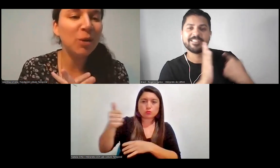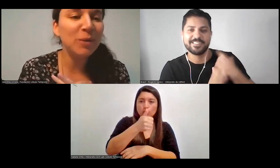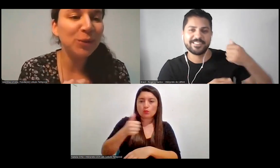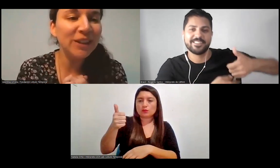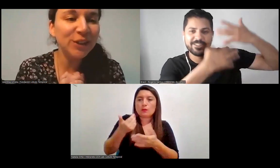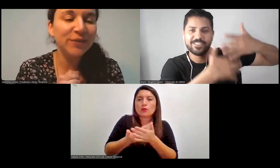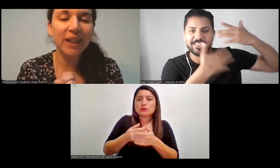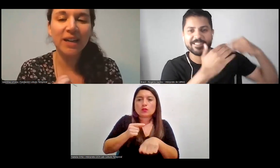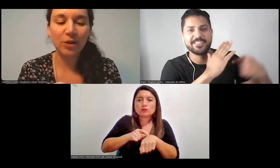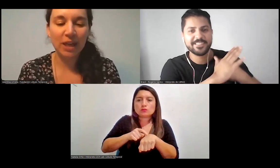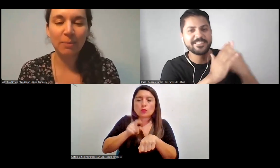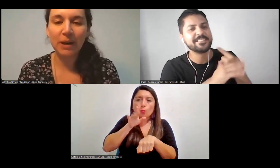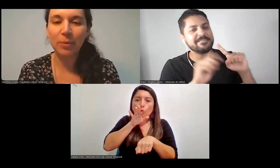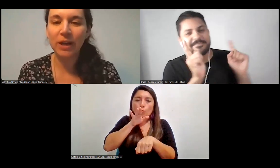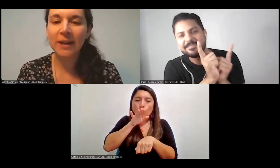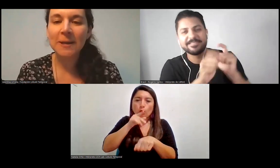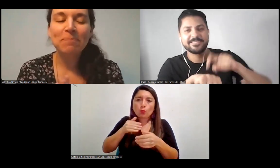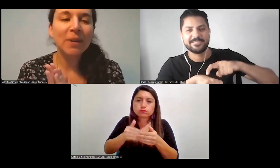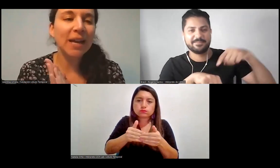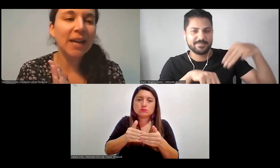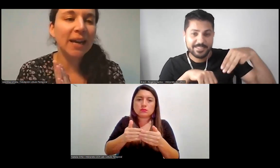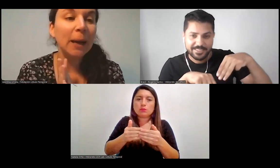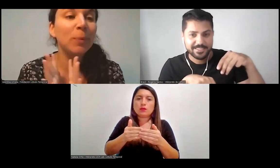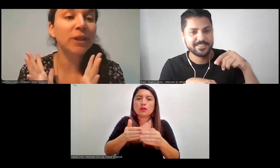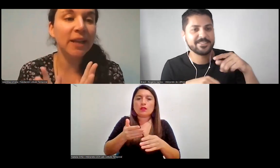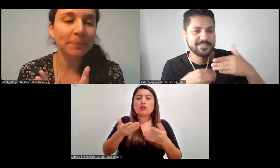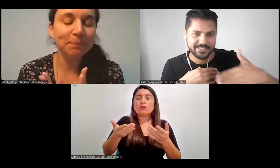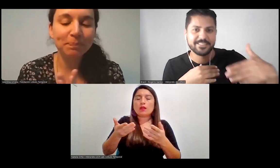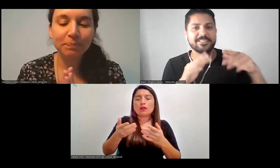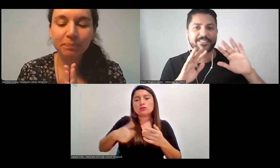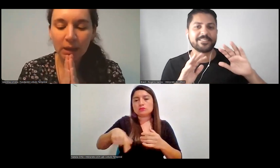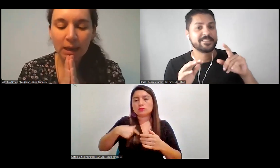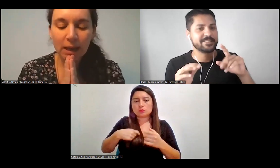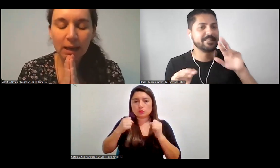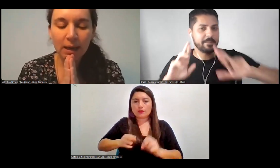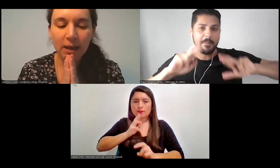estos últimos minutitos, ¿verdad?, que nos quedan para poder responder.